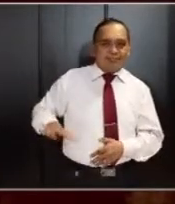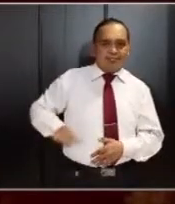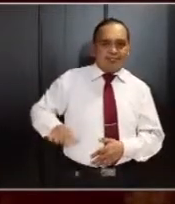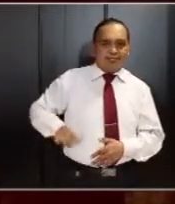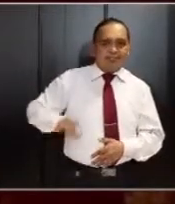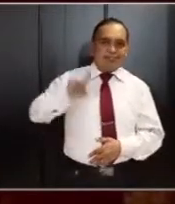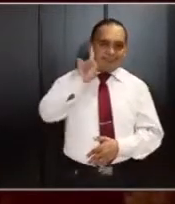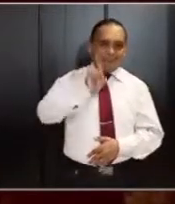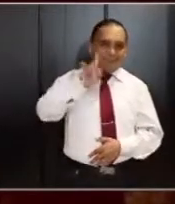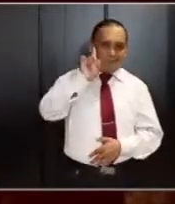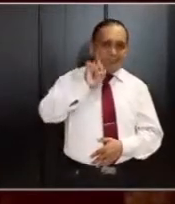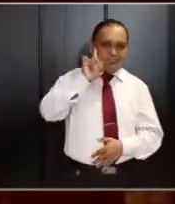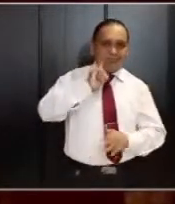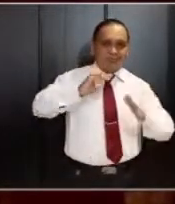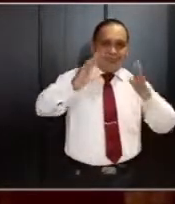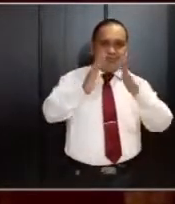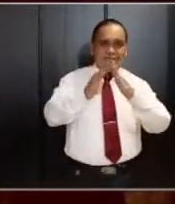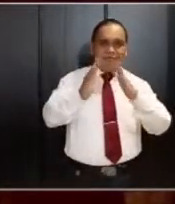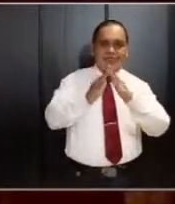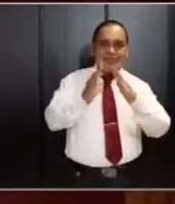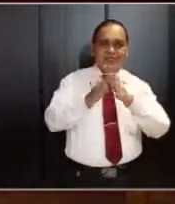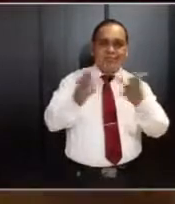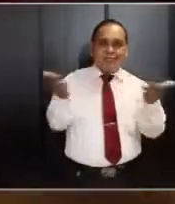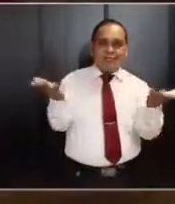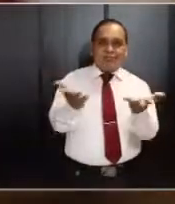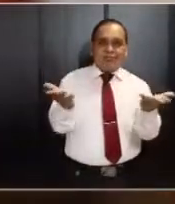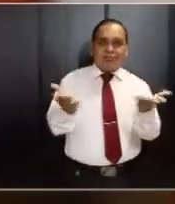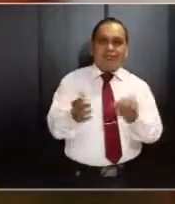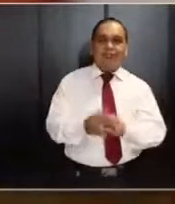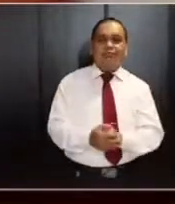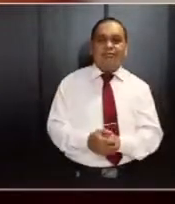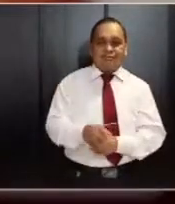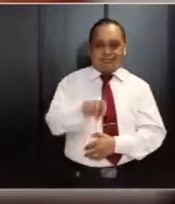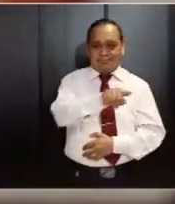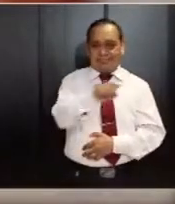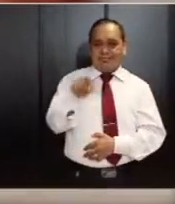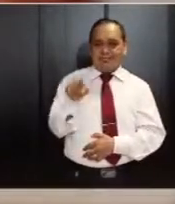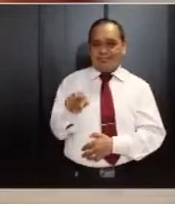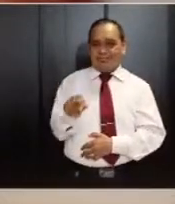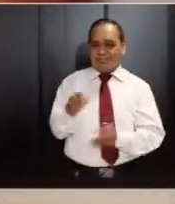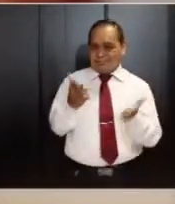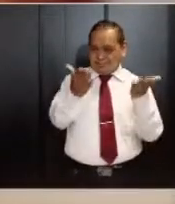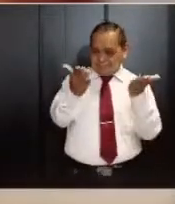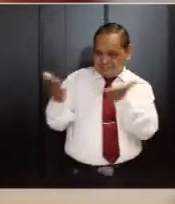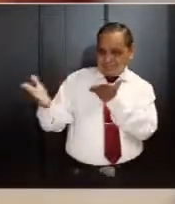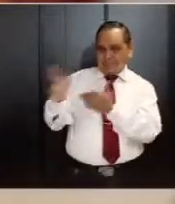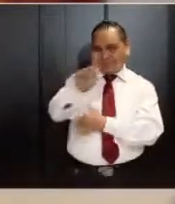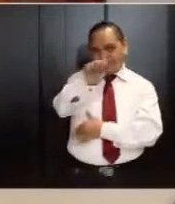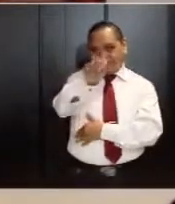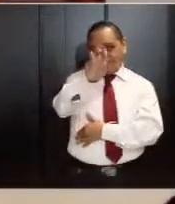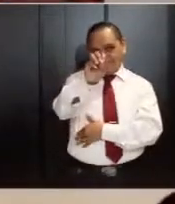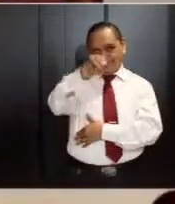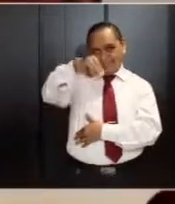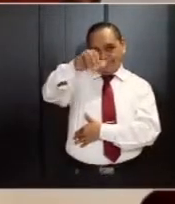una ama de casa que se llama como mi abuelita, Tomasita,